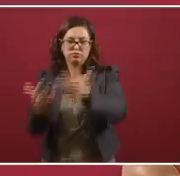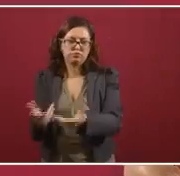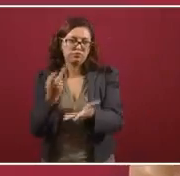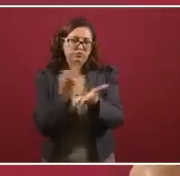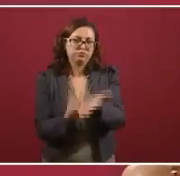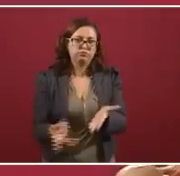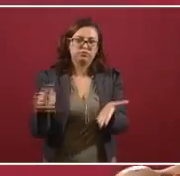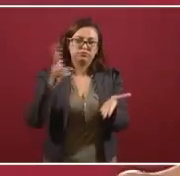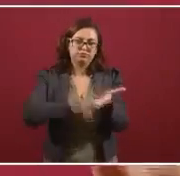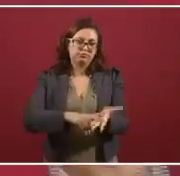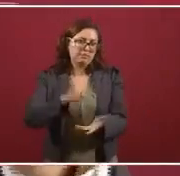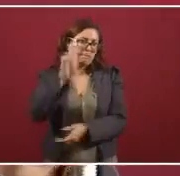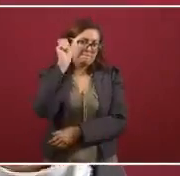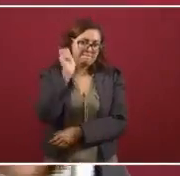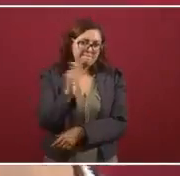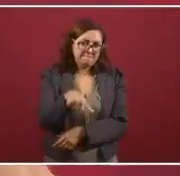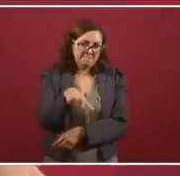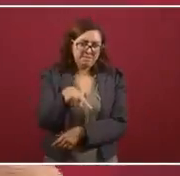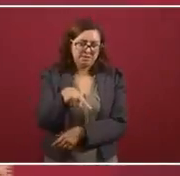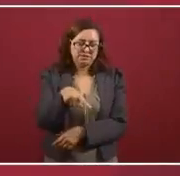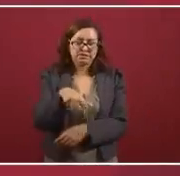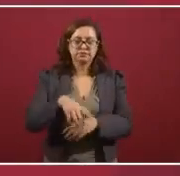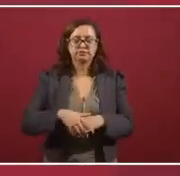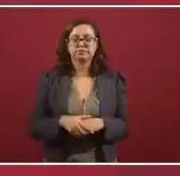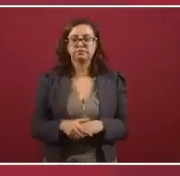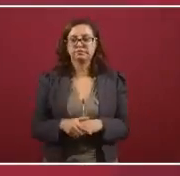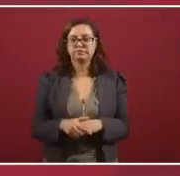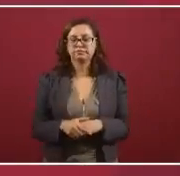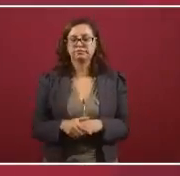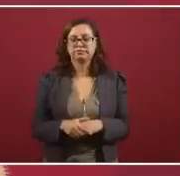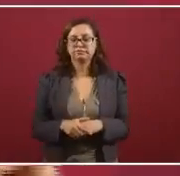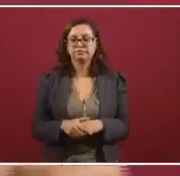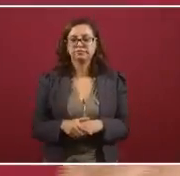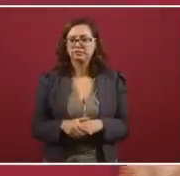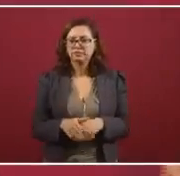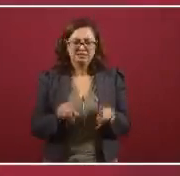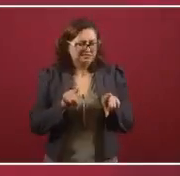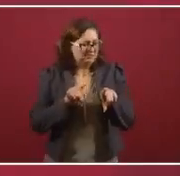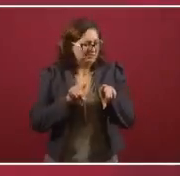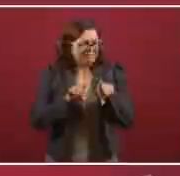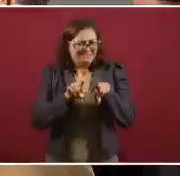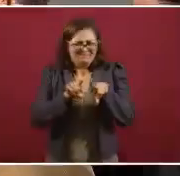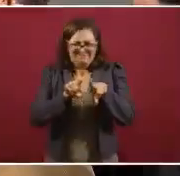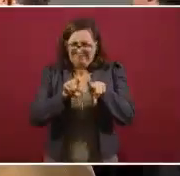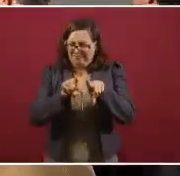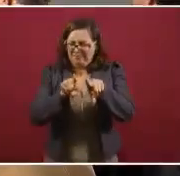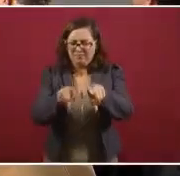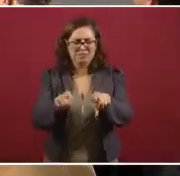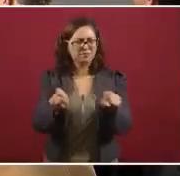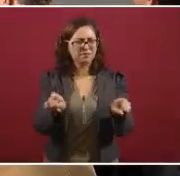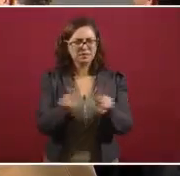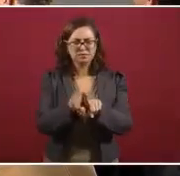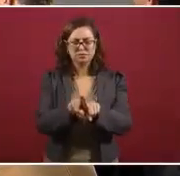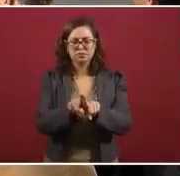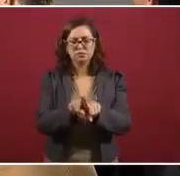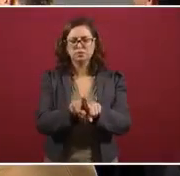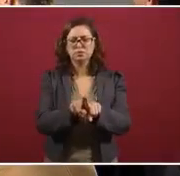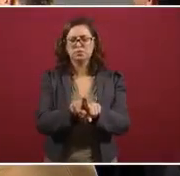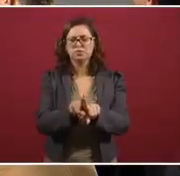de Carso Energía abajo de la frontera, casi paralelos. La